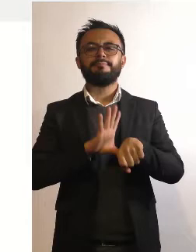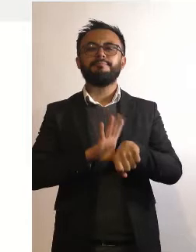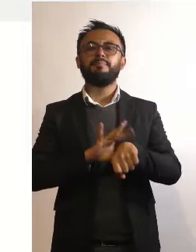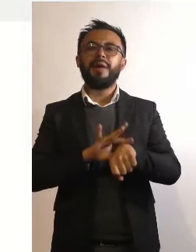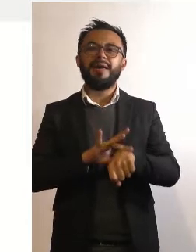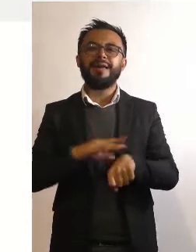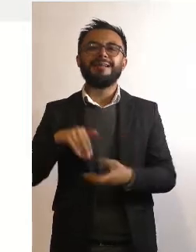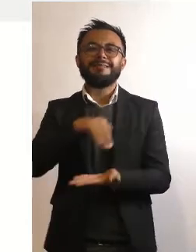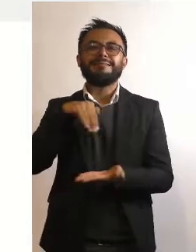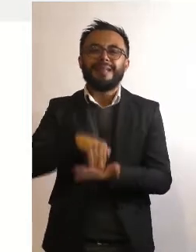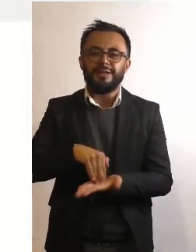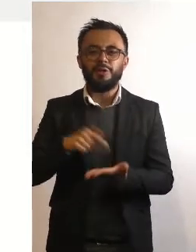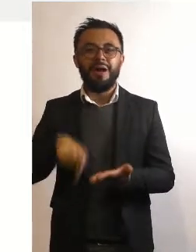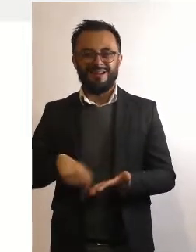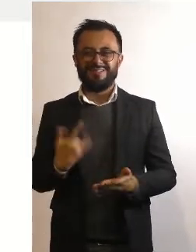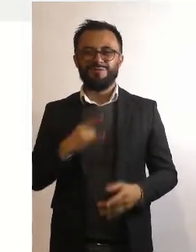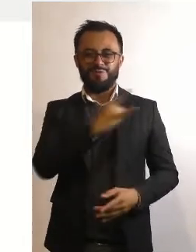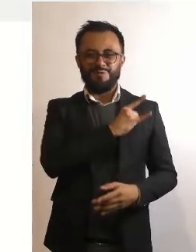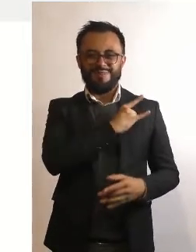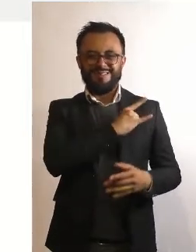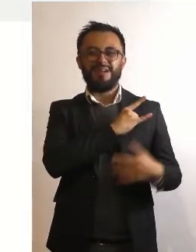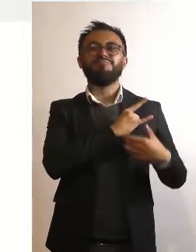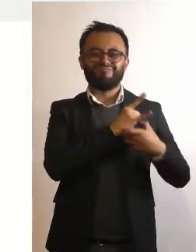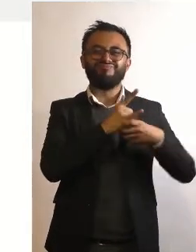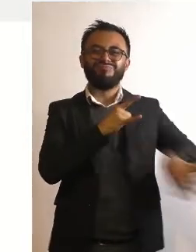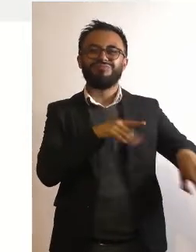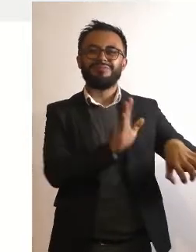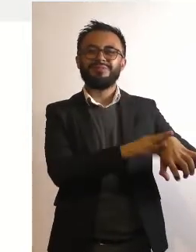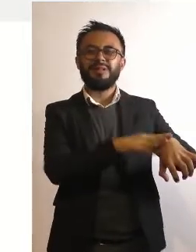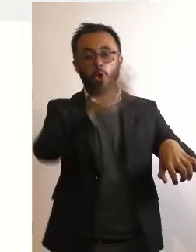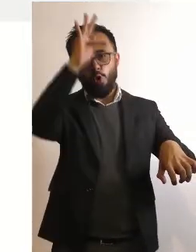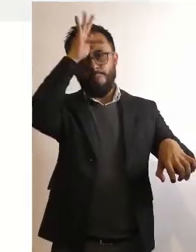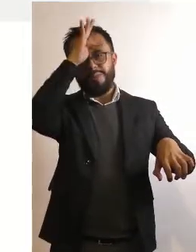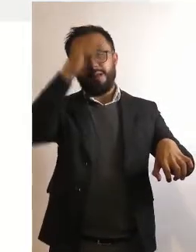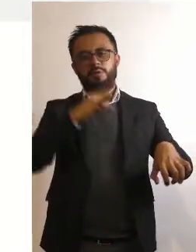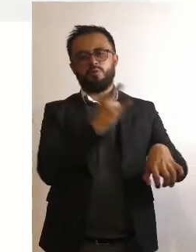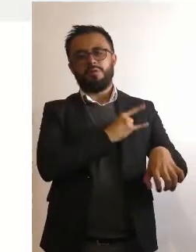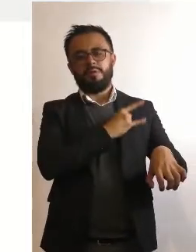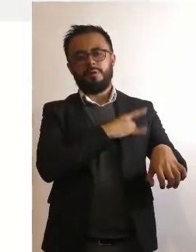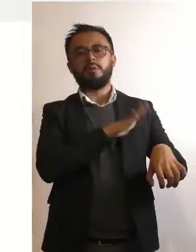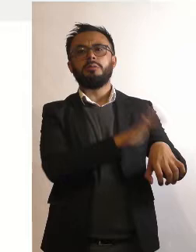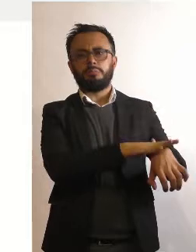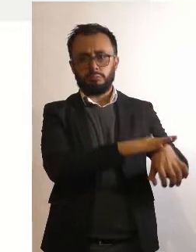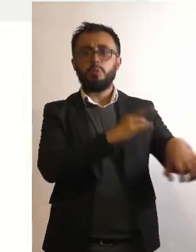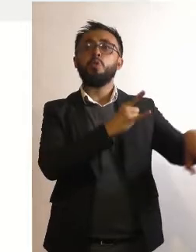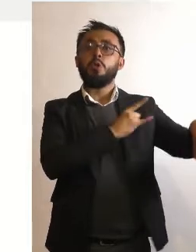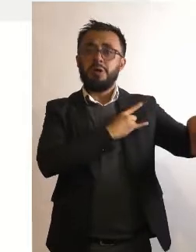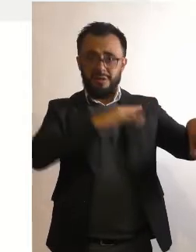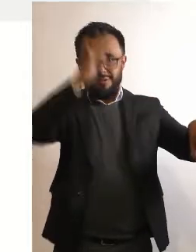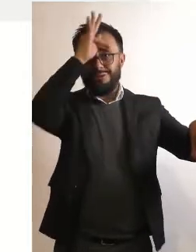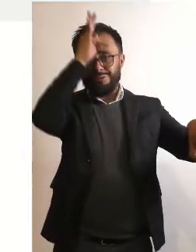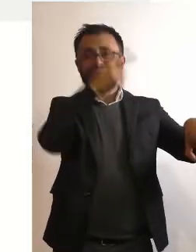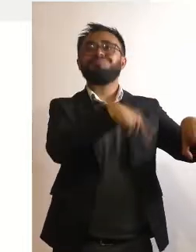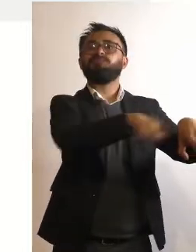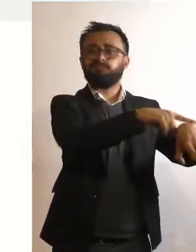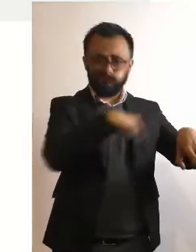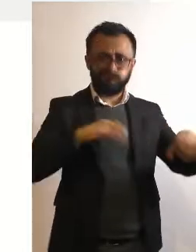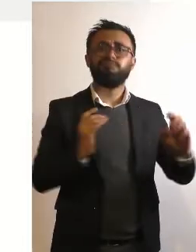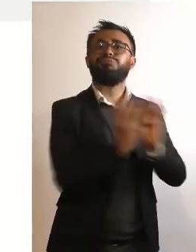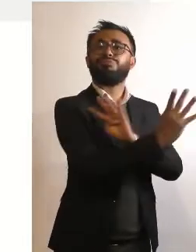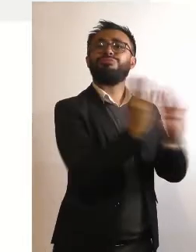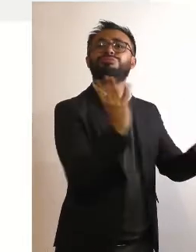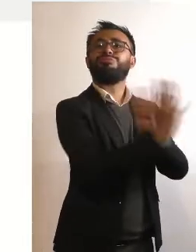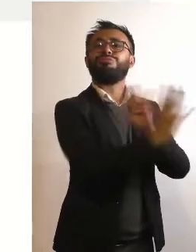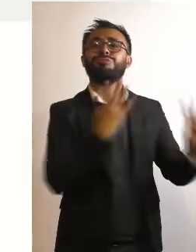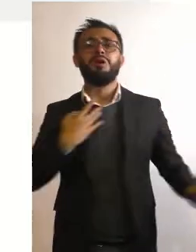hospital universitario, en donde ya tenemos estudiantes rotando por allí, estudiantes de